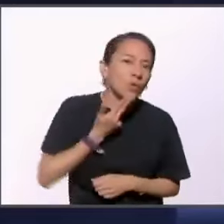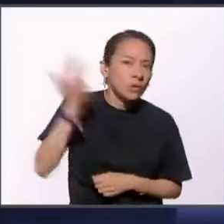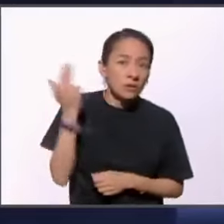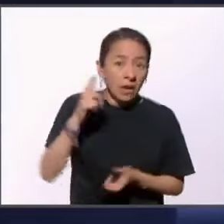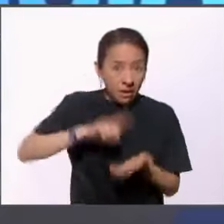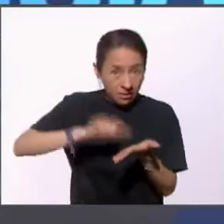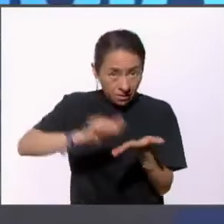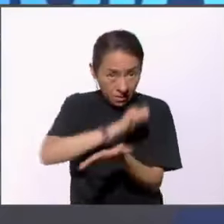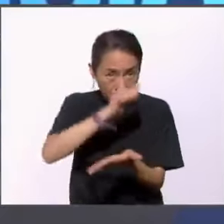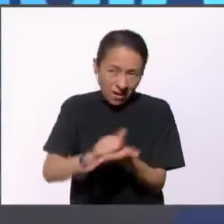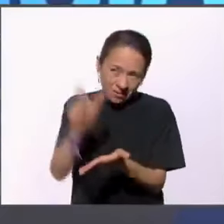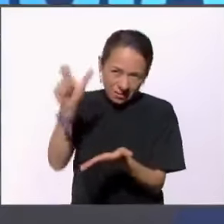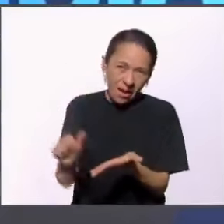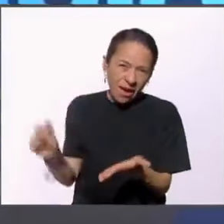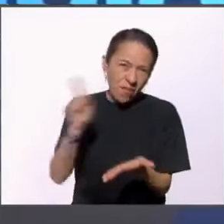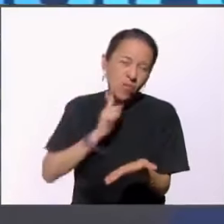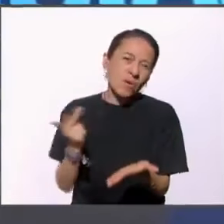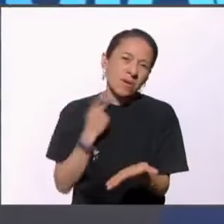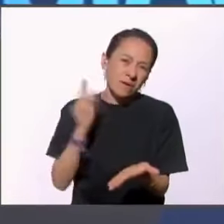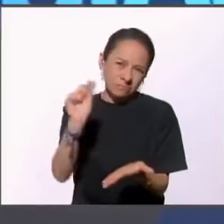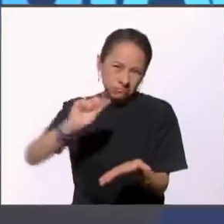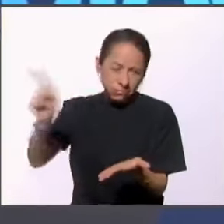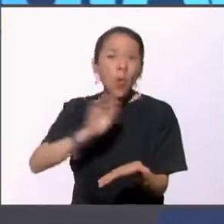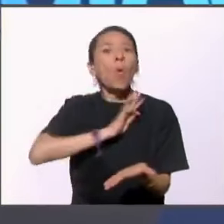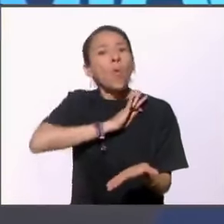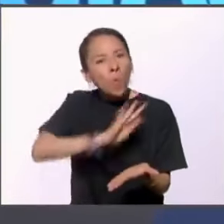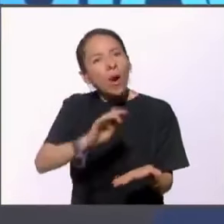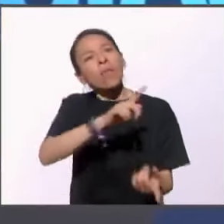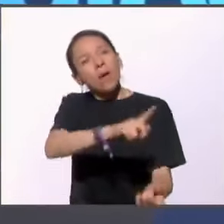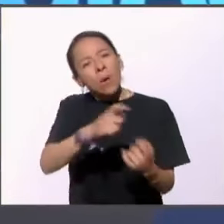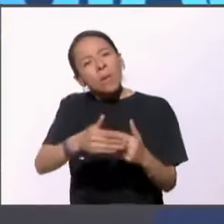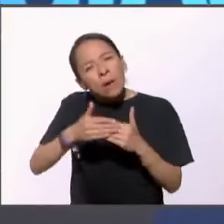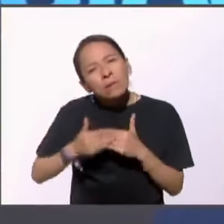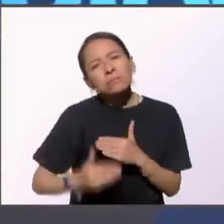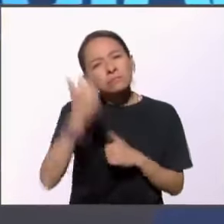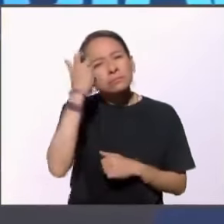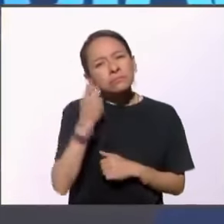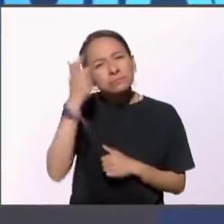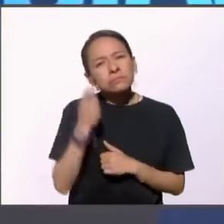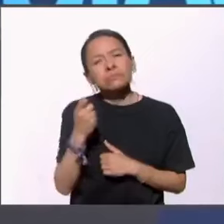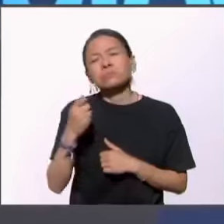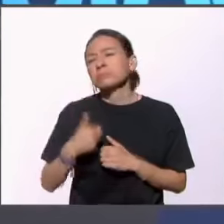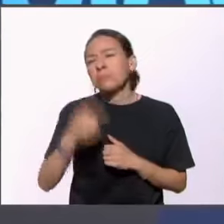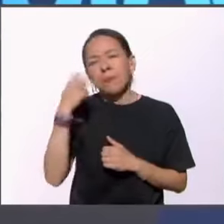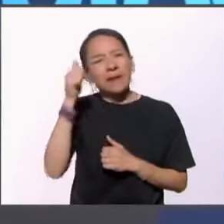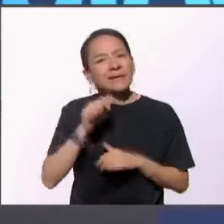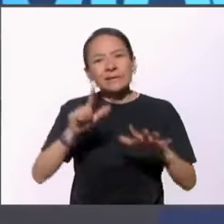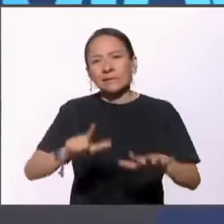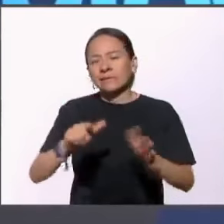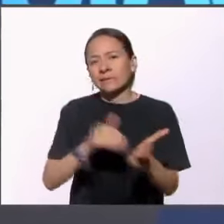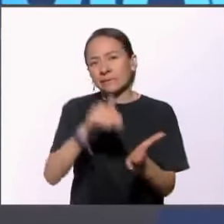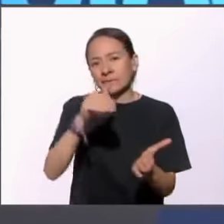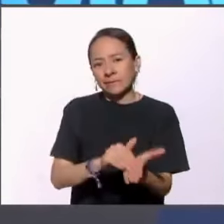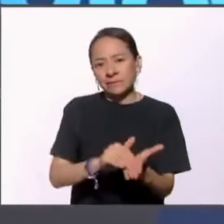permitiría a la politóloga cobrar una pensión vitalicia por 17.600.000